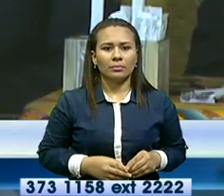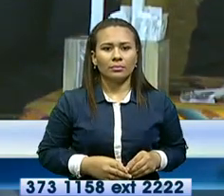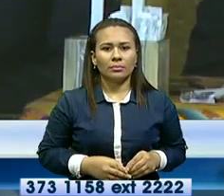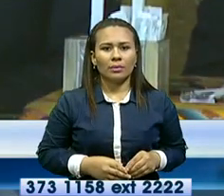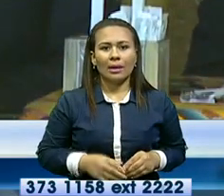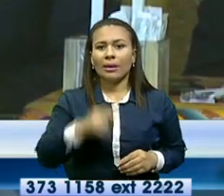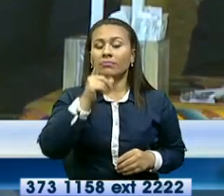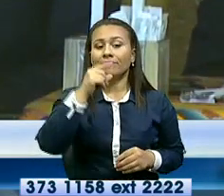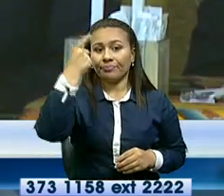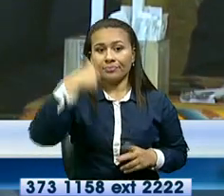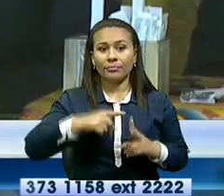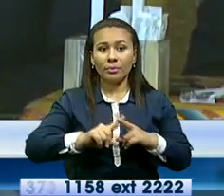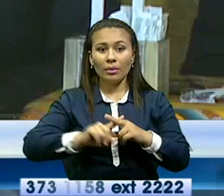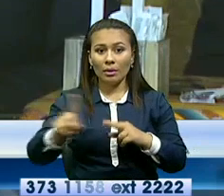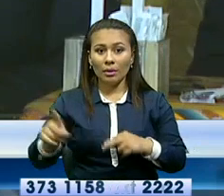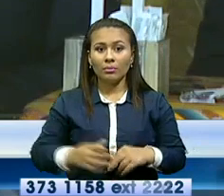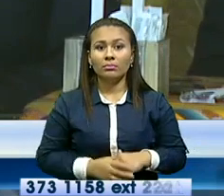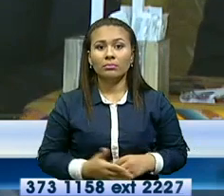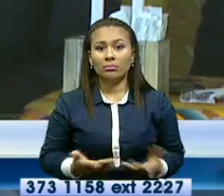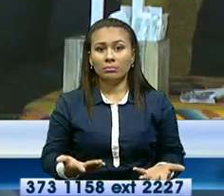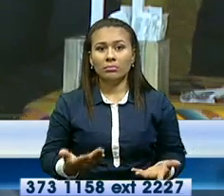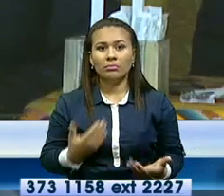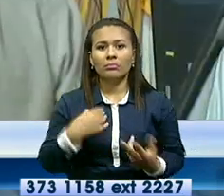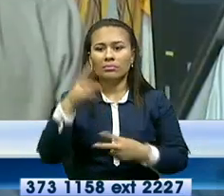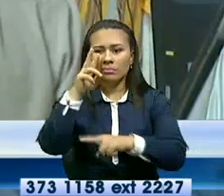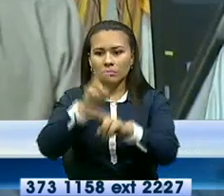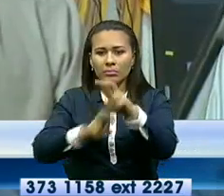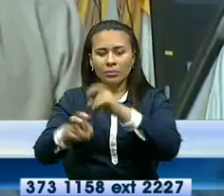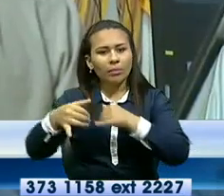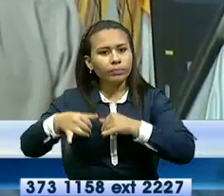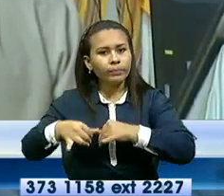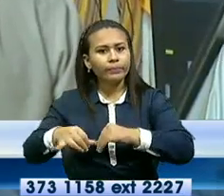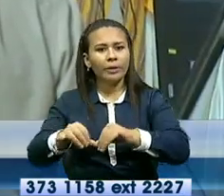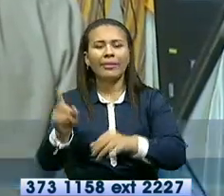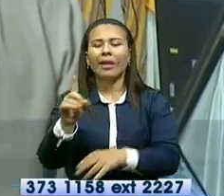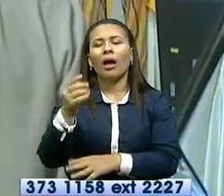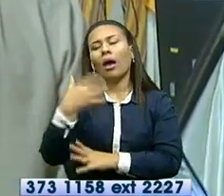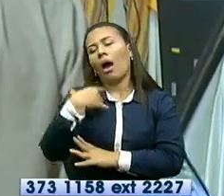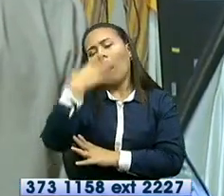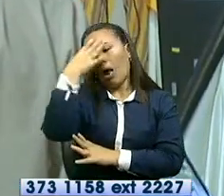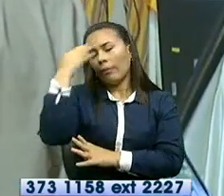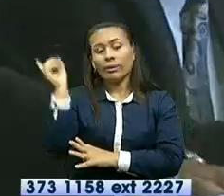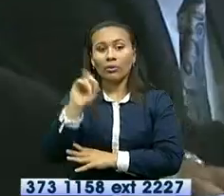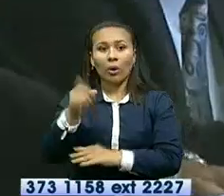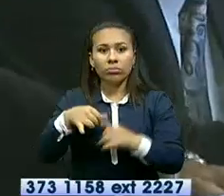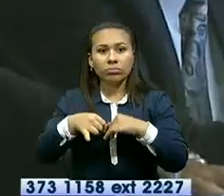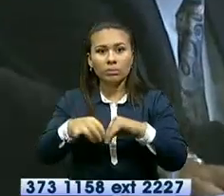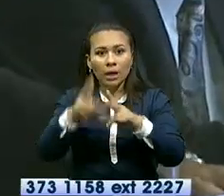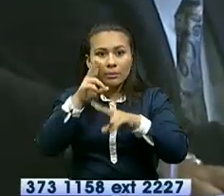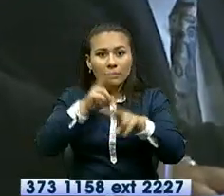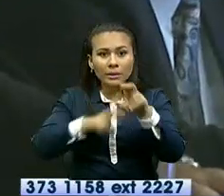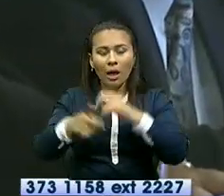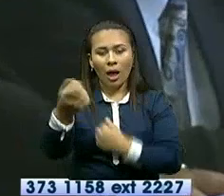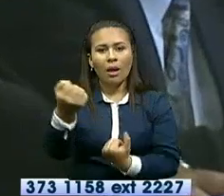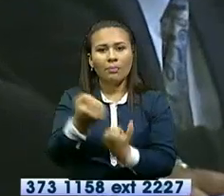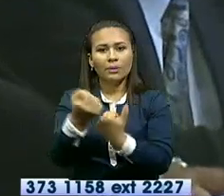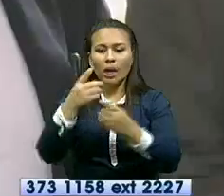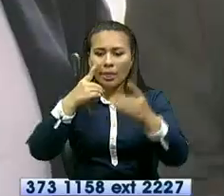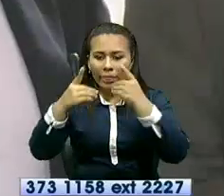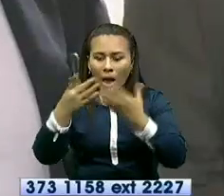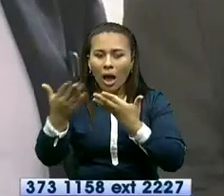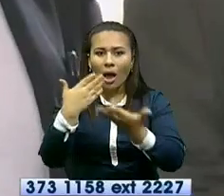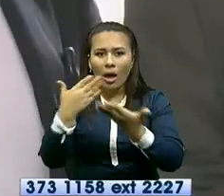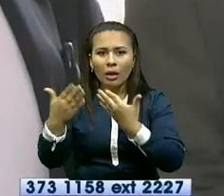fuga, igualmente el proceso penal no se detenga. Manifestaron que los diálogos continuarán y mostraron su apoyo a esta iniciativa.